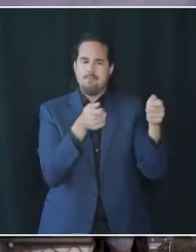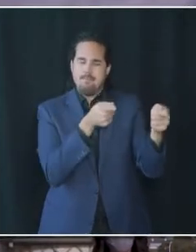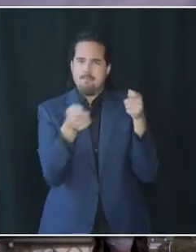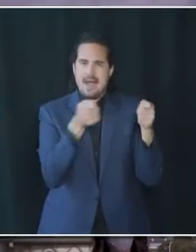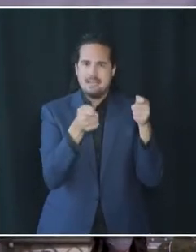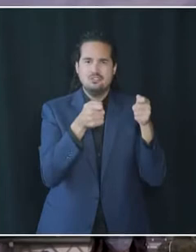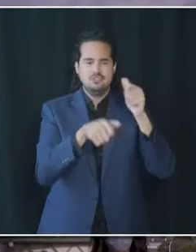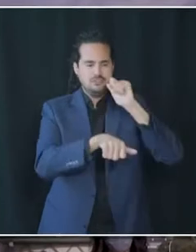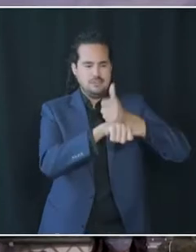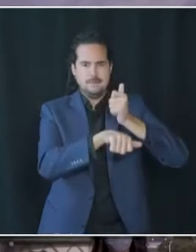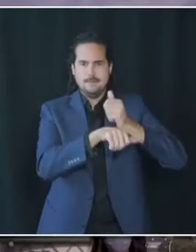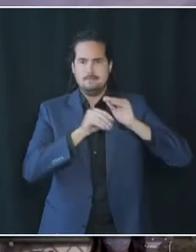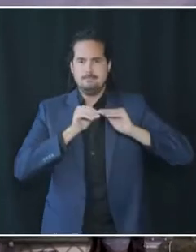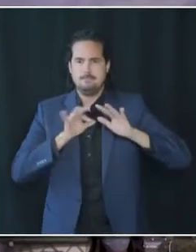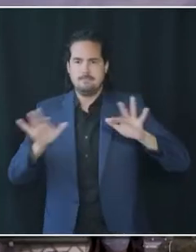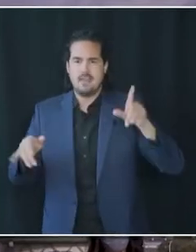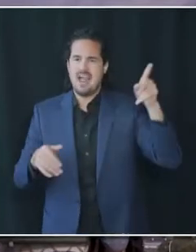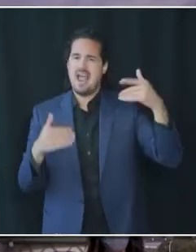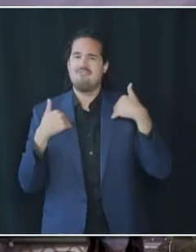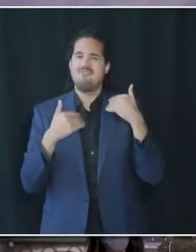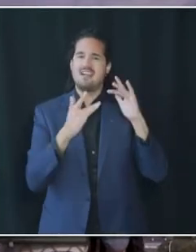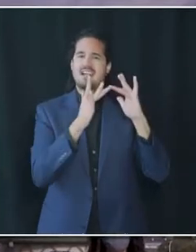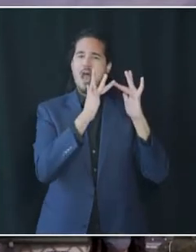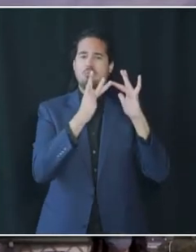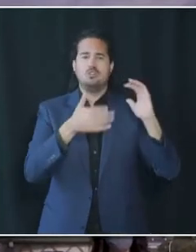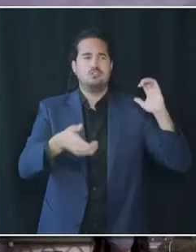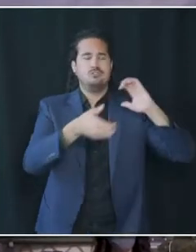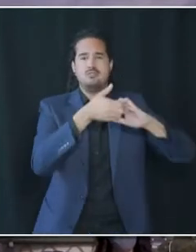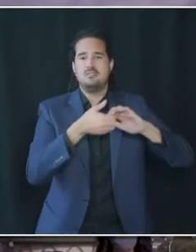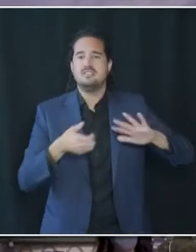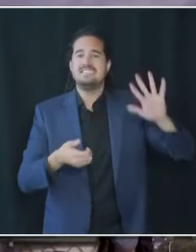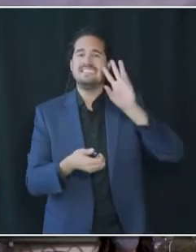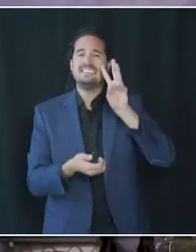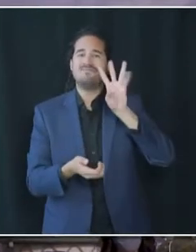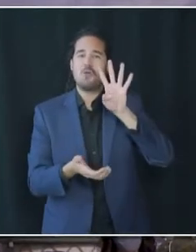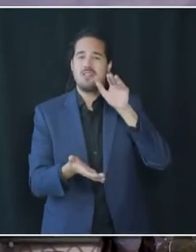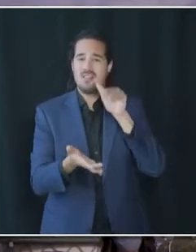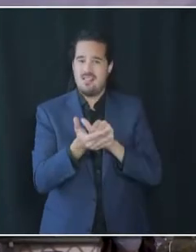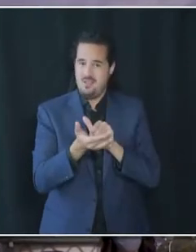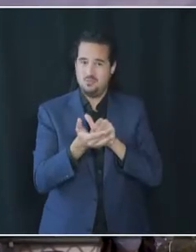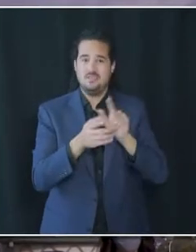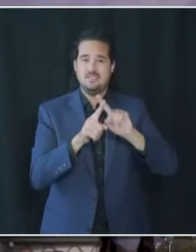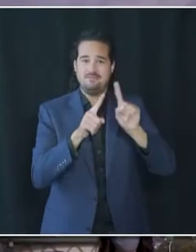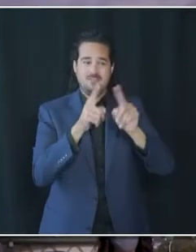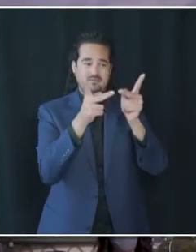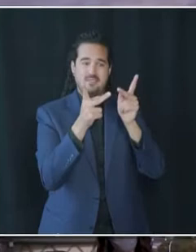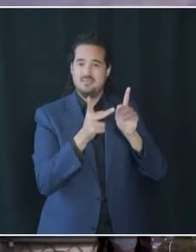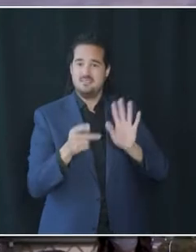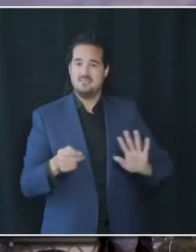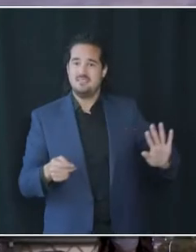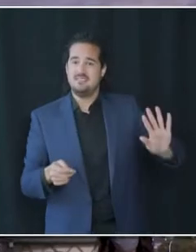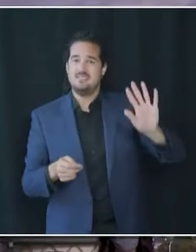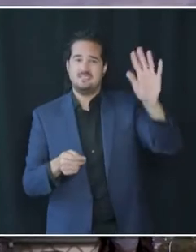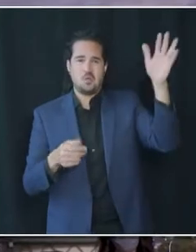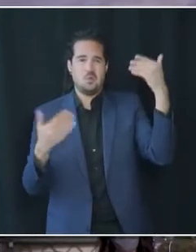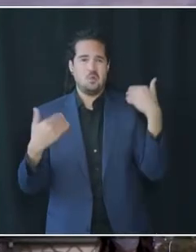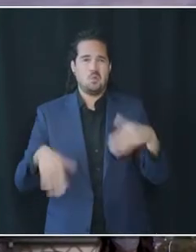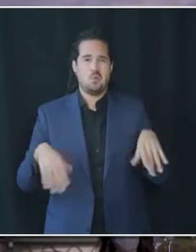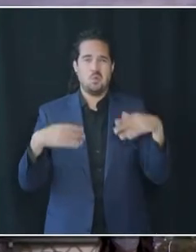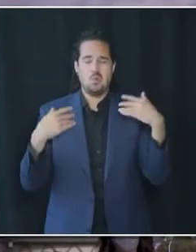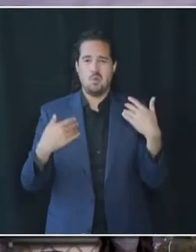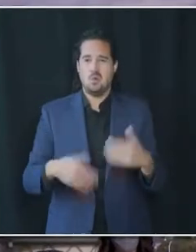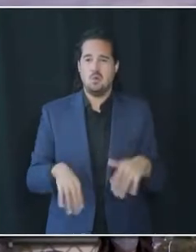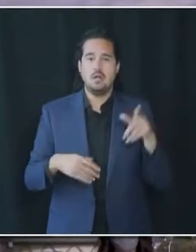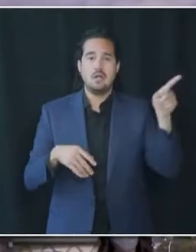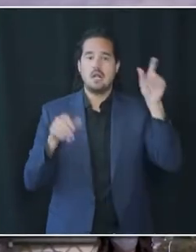médica han dado ayuda con más de 64.000 miembros de personal para análisis de datos para